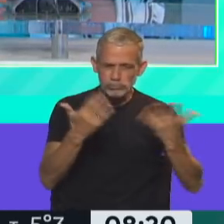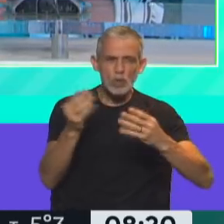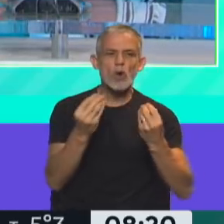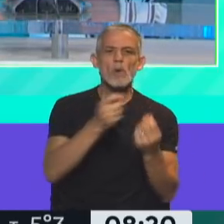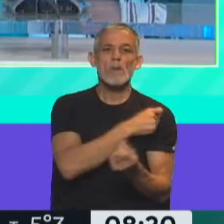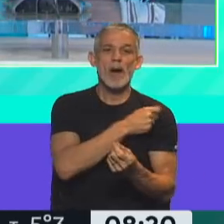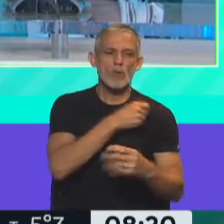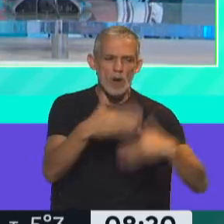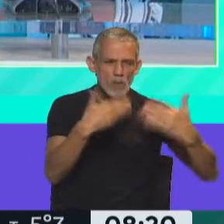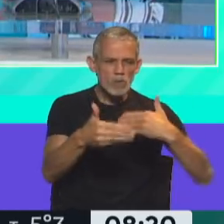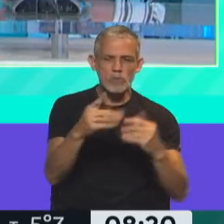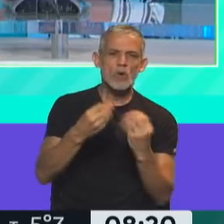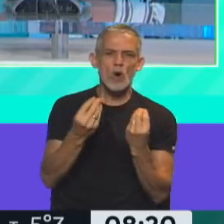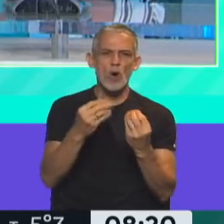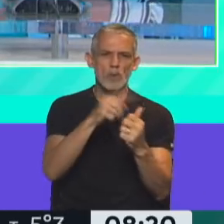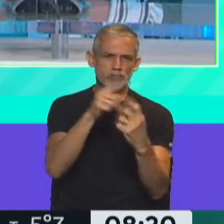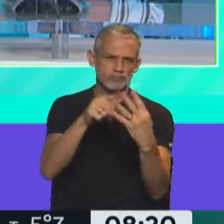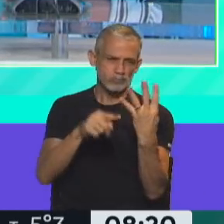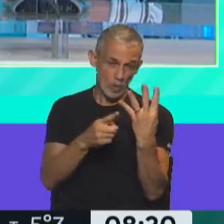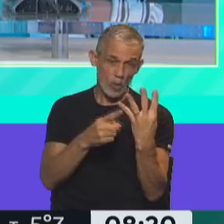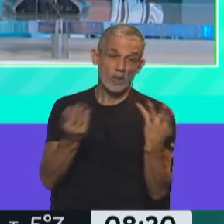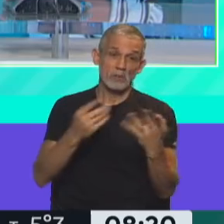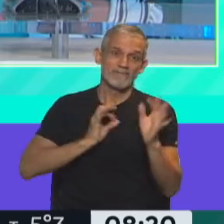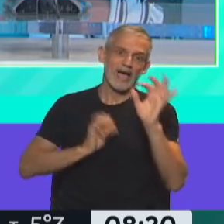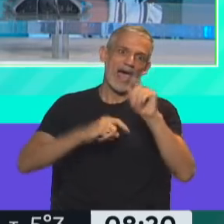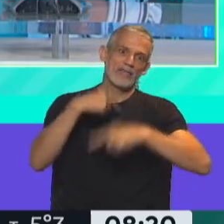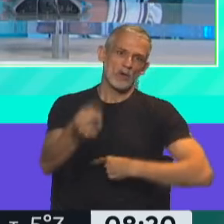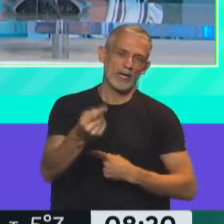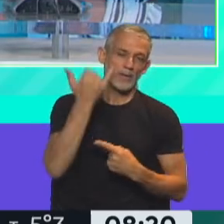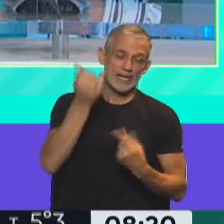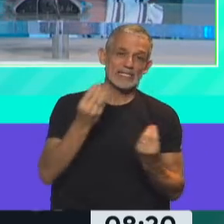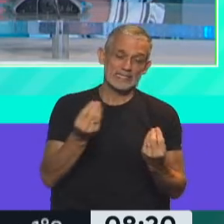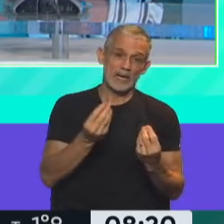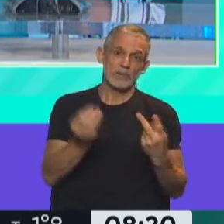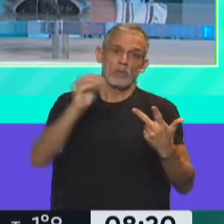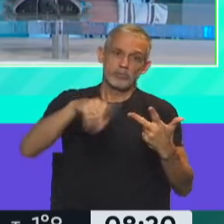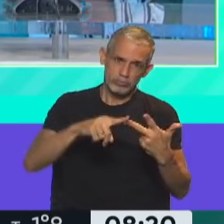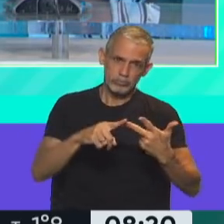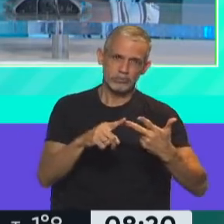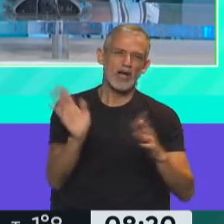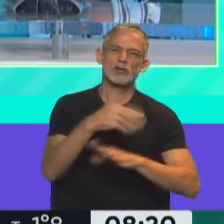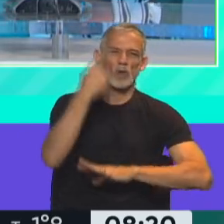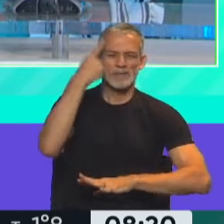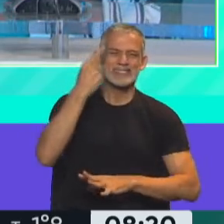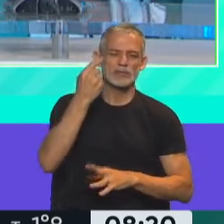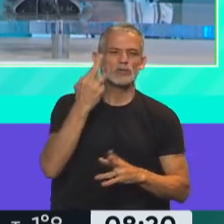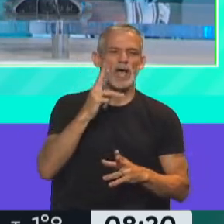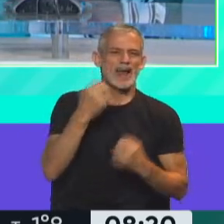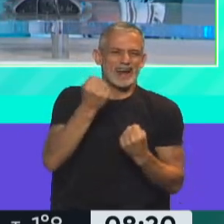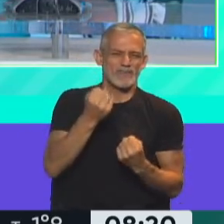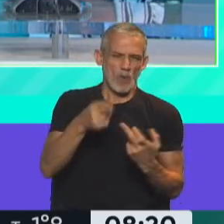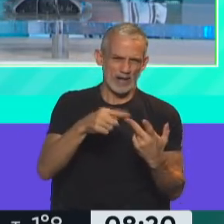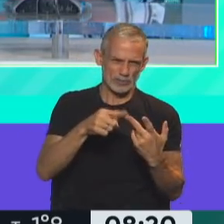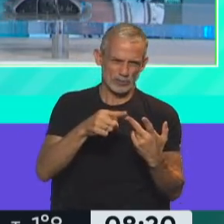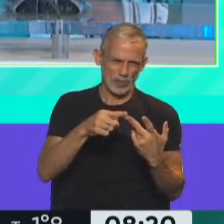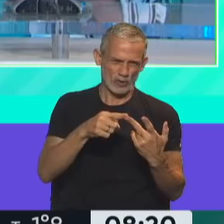se desarrolló, con la gran esperanza de tener el año que viene estos refuerzos, porque casi todas se están pensando ya en refuerzos, porque la Argentina